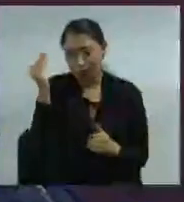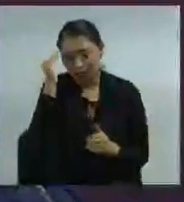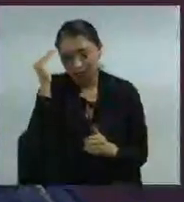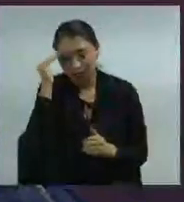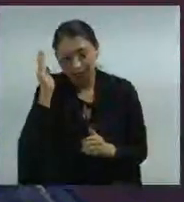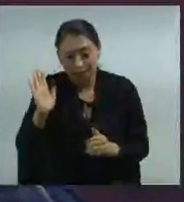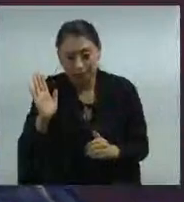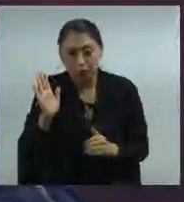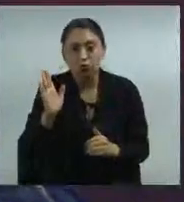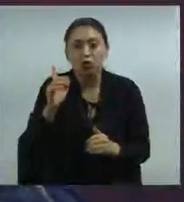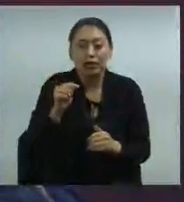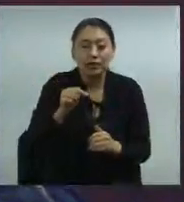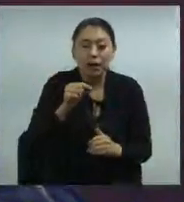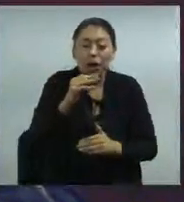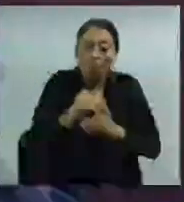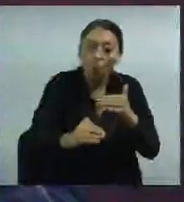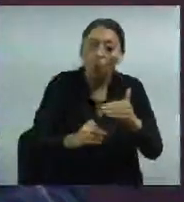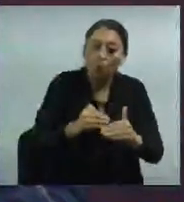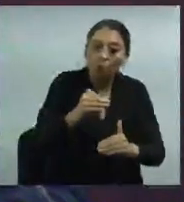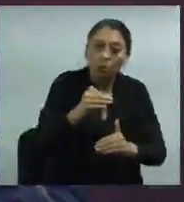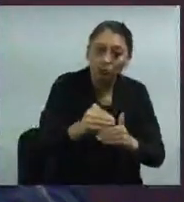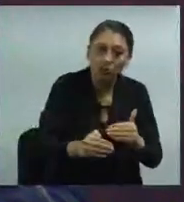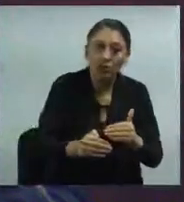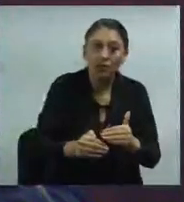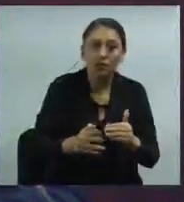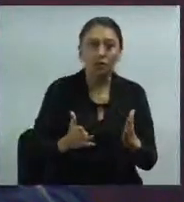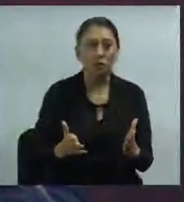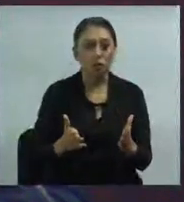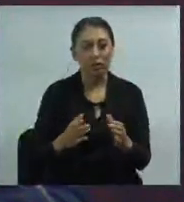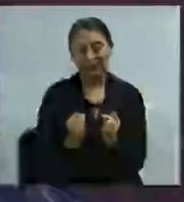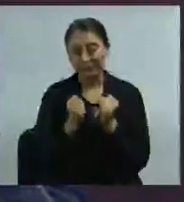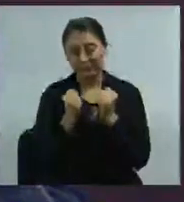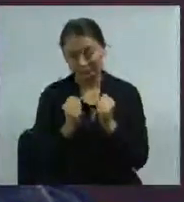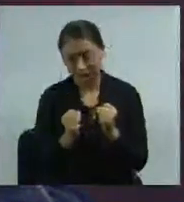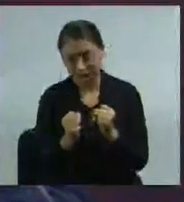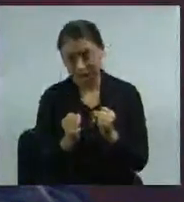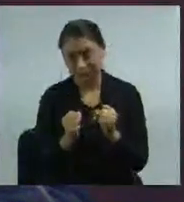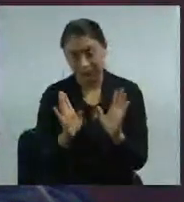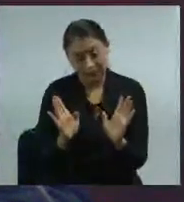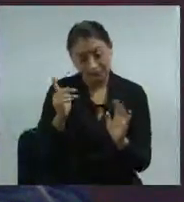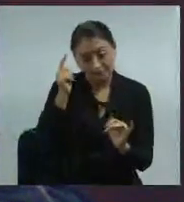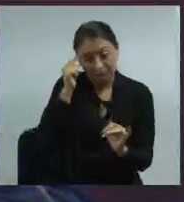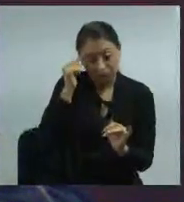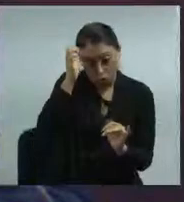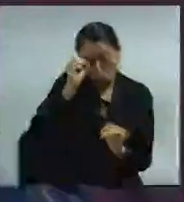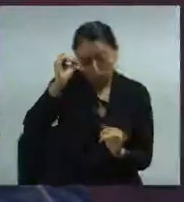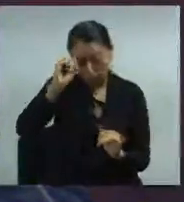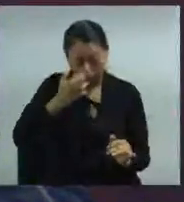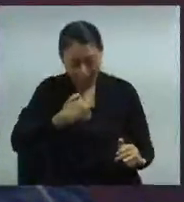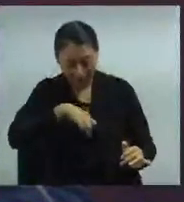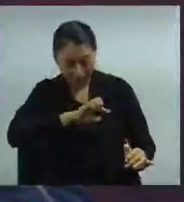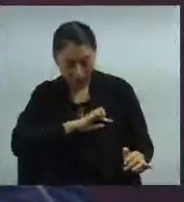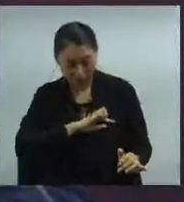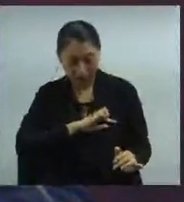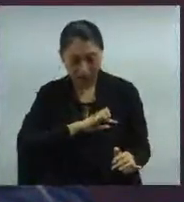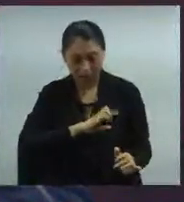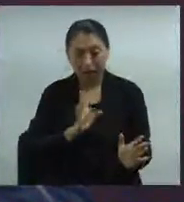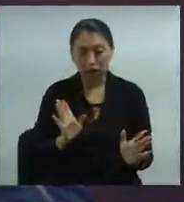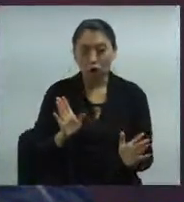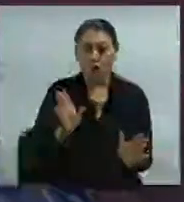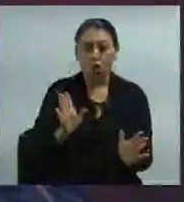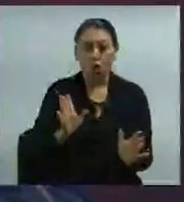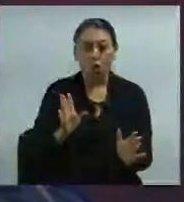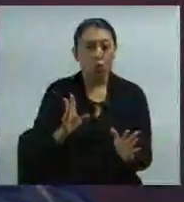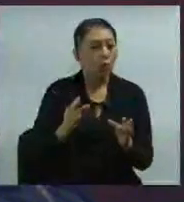va a ser un proceso sumamente complejo, pienso yo. Creo que va a ser un proceso donde van a haber muchos